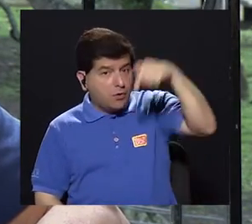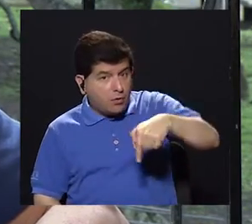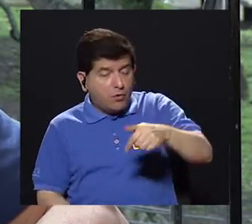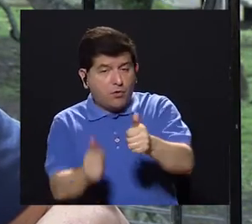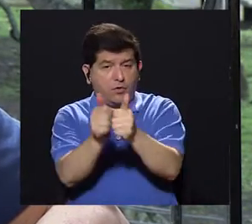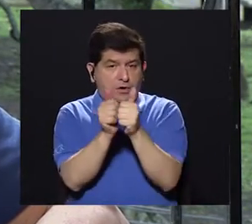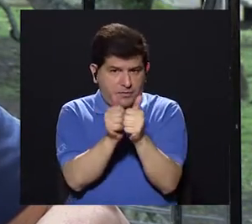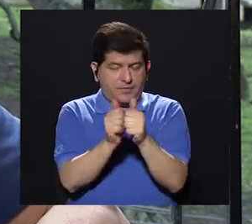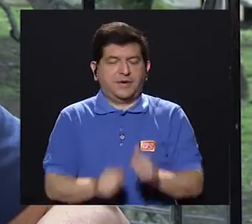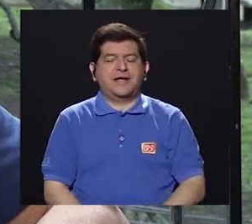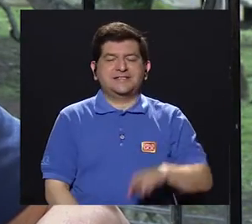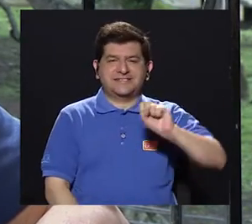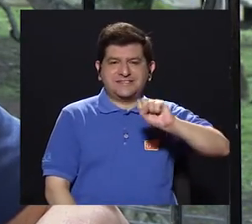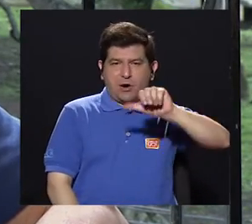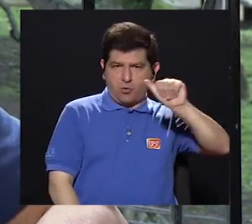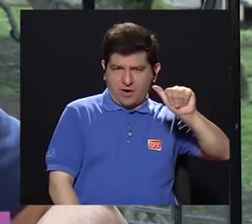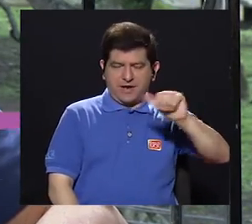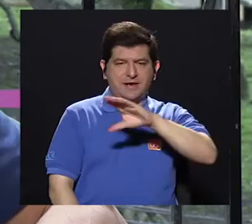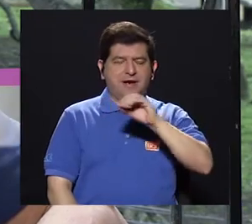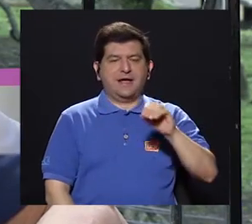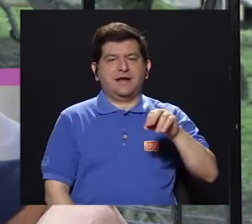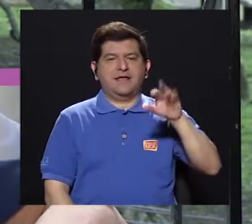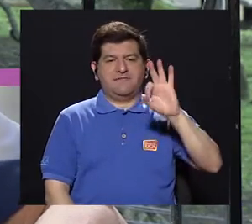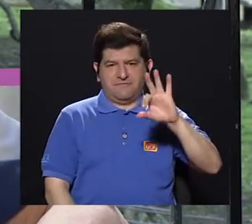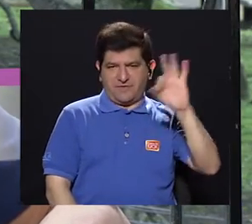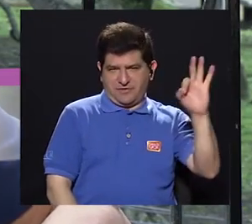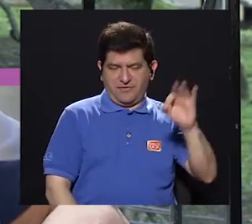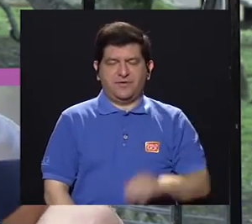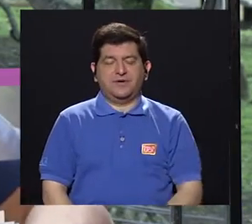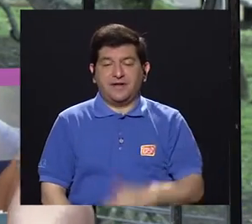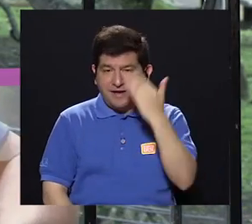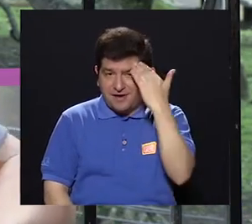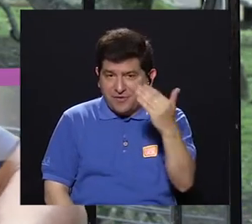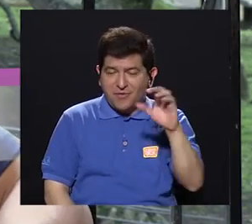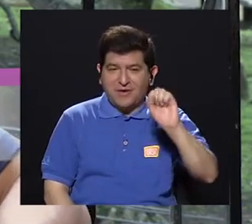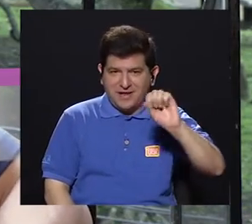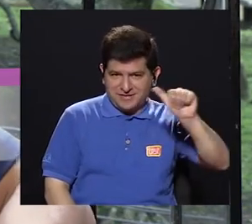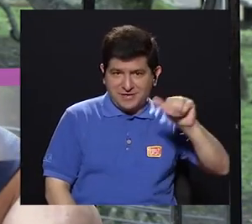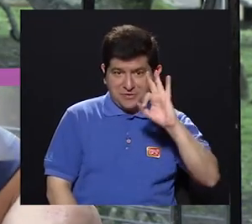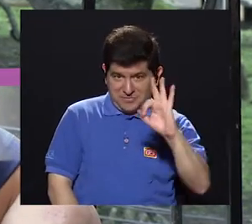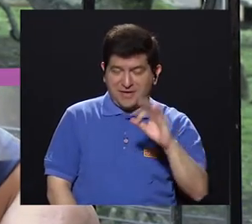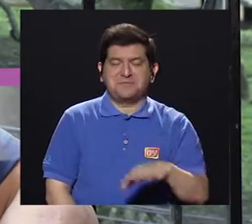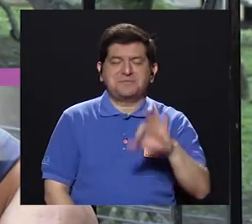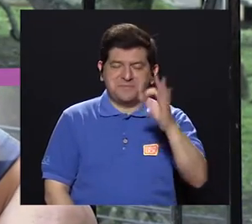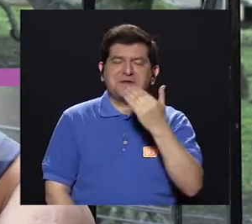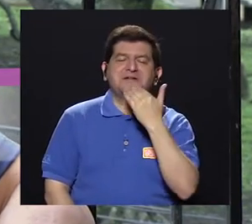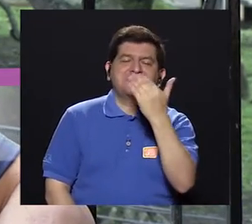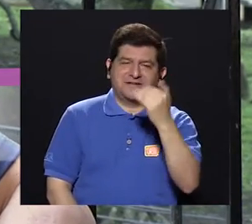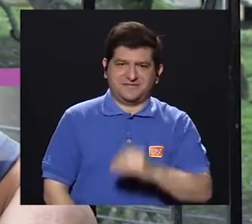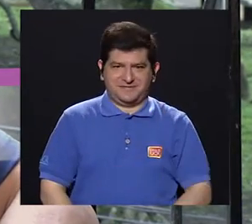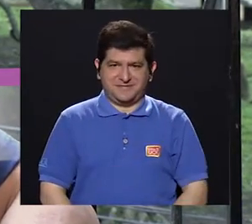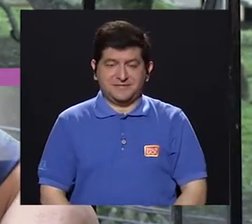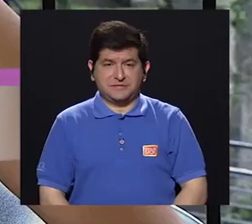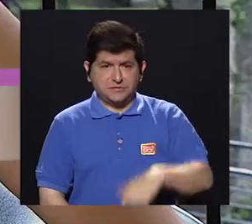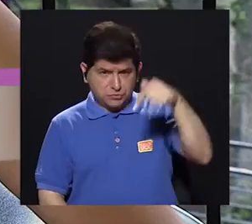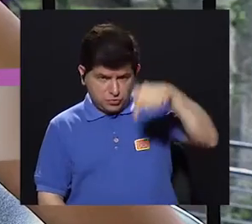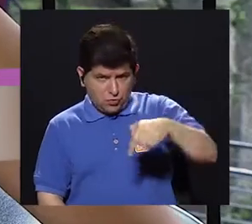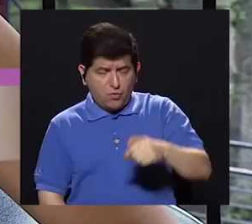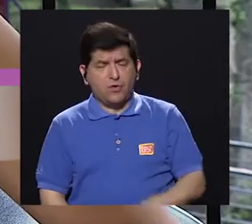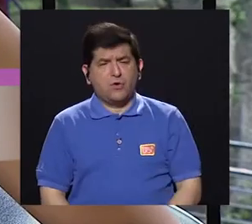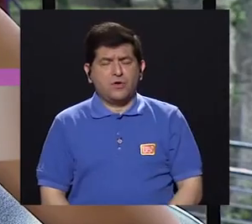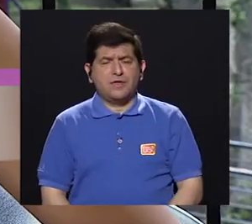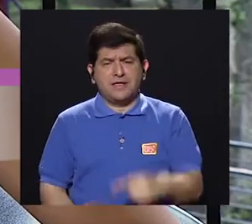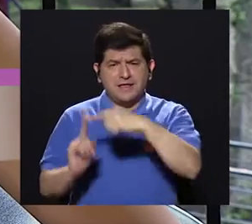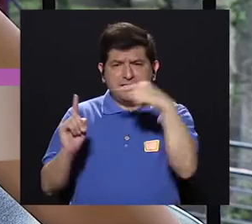día de hoy le acompañaremos Saúl Aguilar y mi compañera Fabiola Fernández. Hola, Saúl, ¿cómo estás? Muy bien, gracias. Bueno, y hoy